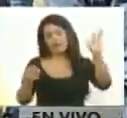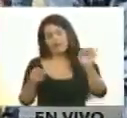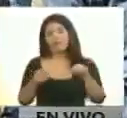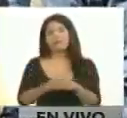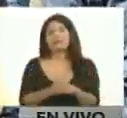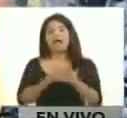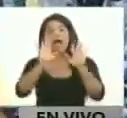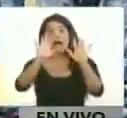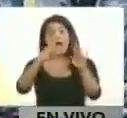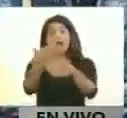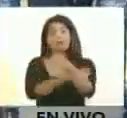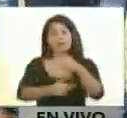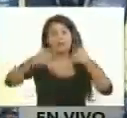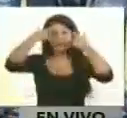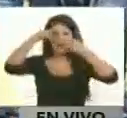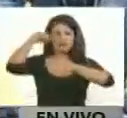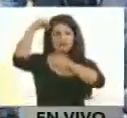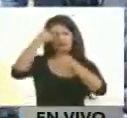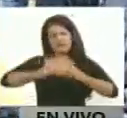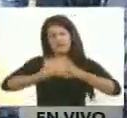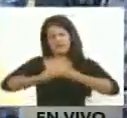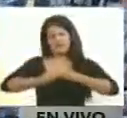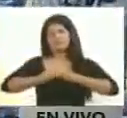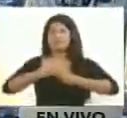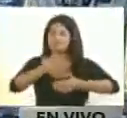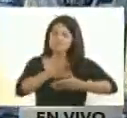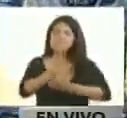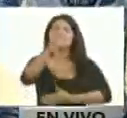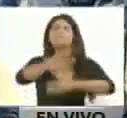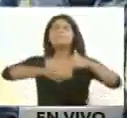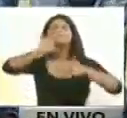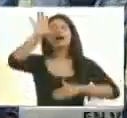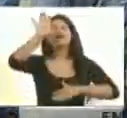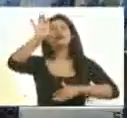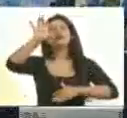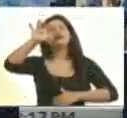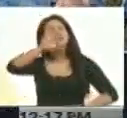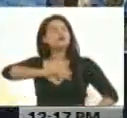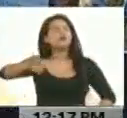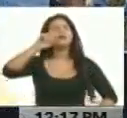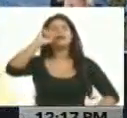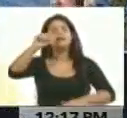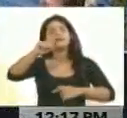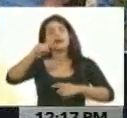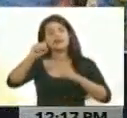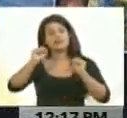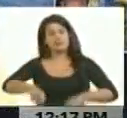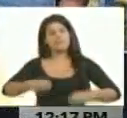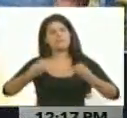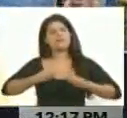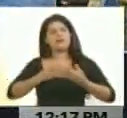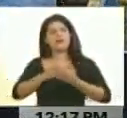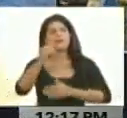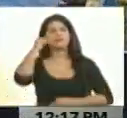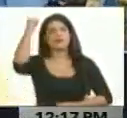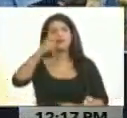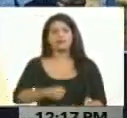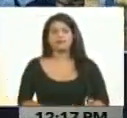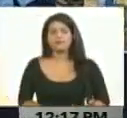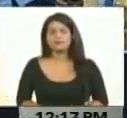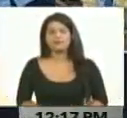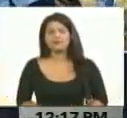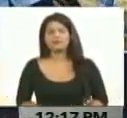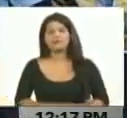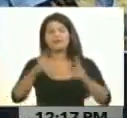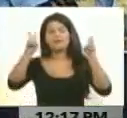recordarles que ¡Chávez vive! ¡La patria sigue! ¡Independencia y patria socialista! ¡Viviremos y venceremos! Hasta la victoria